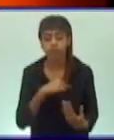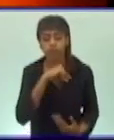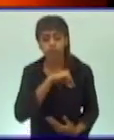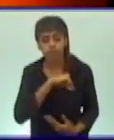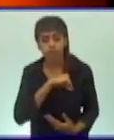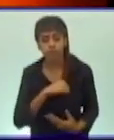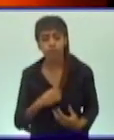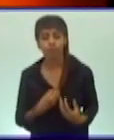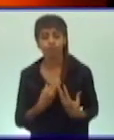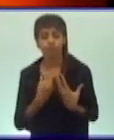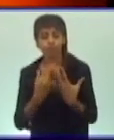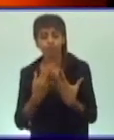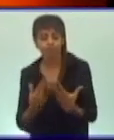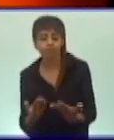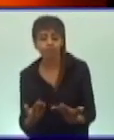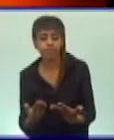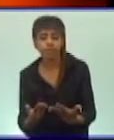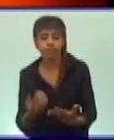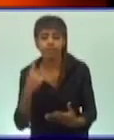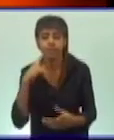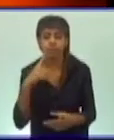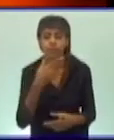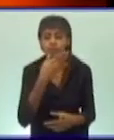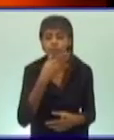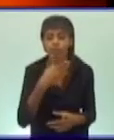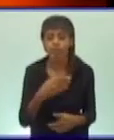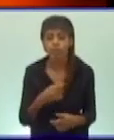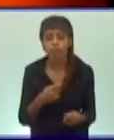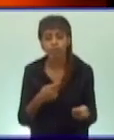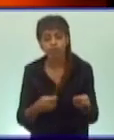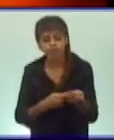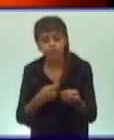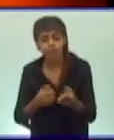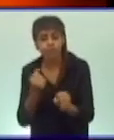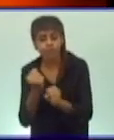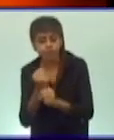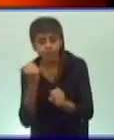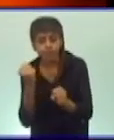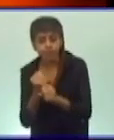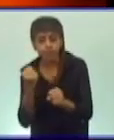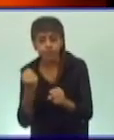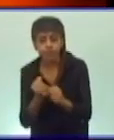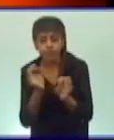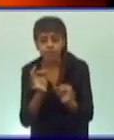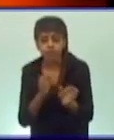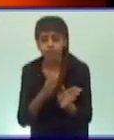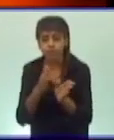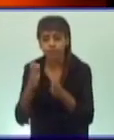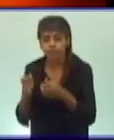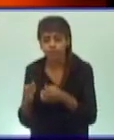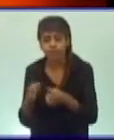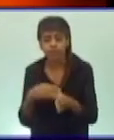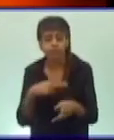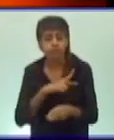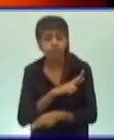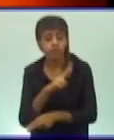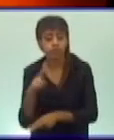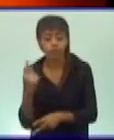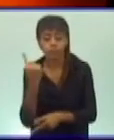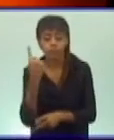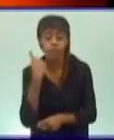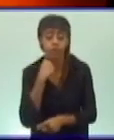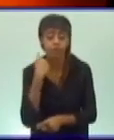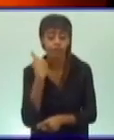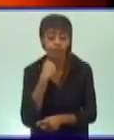jóvenes emprendedores están siempre al lado de la revolución. En los primeros años del triunfo de